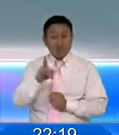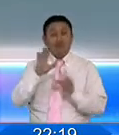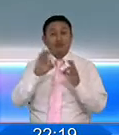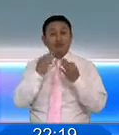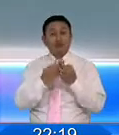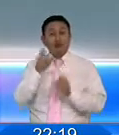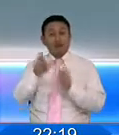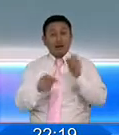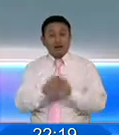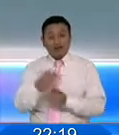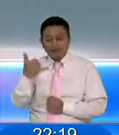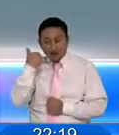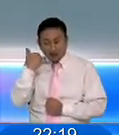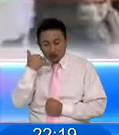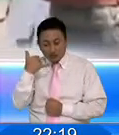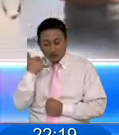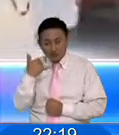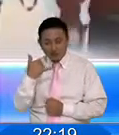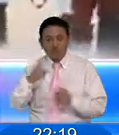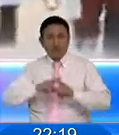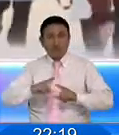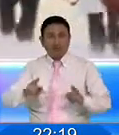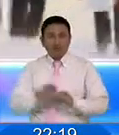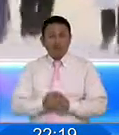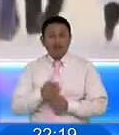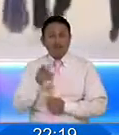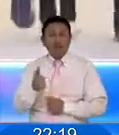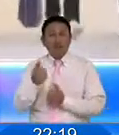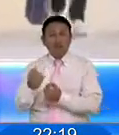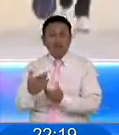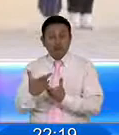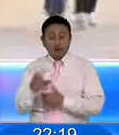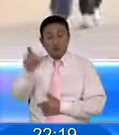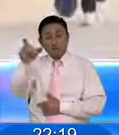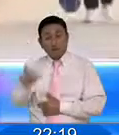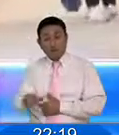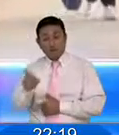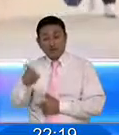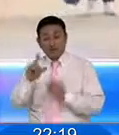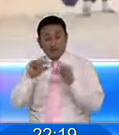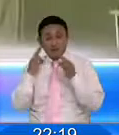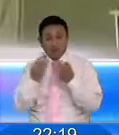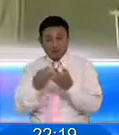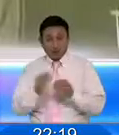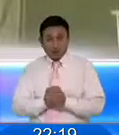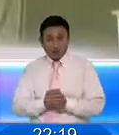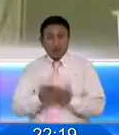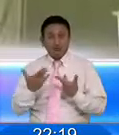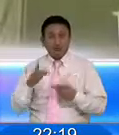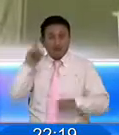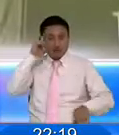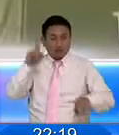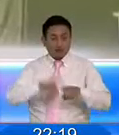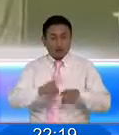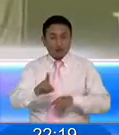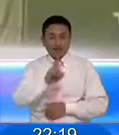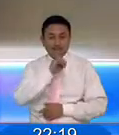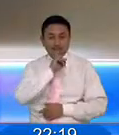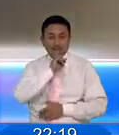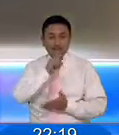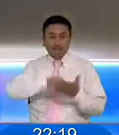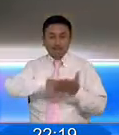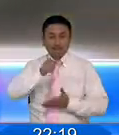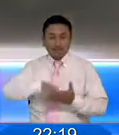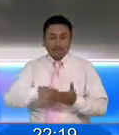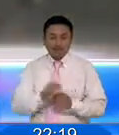familiares de nuestros compatriotas en el país, pero nos informaron que tanto los viajantes como sus allegados firmaron un acuerdo de confidencialidad, por